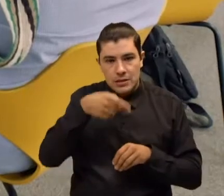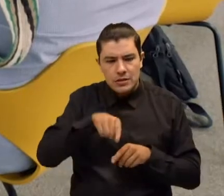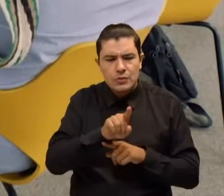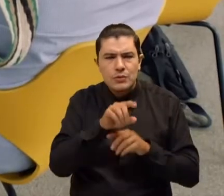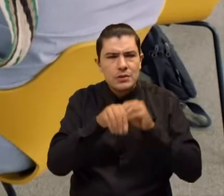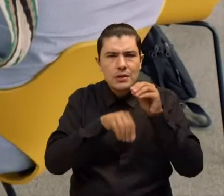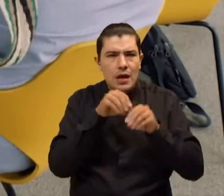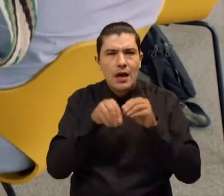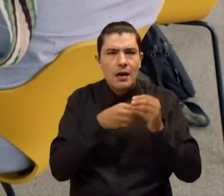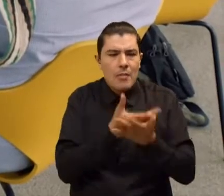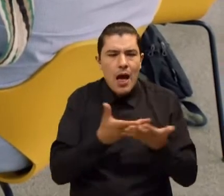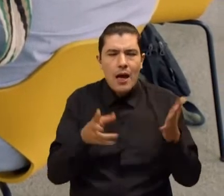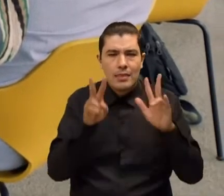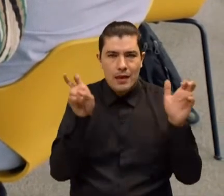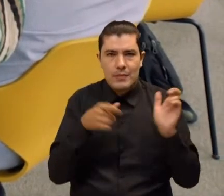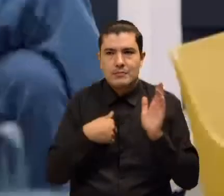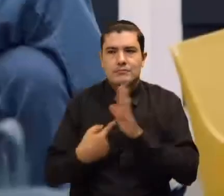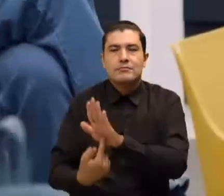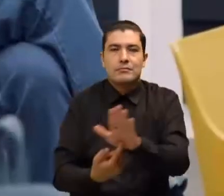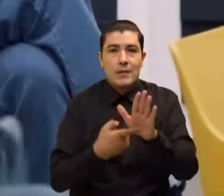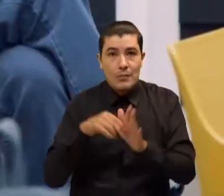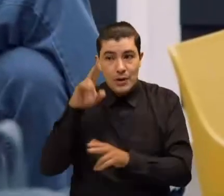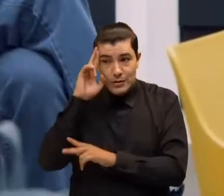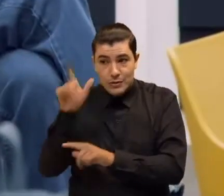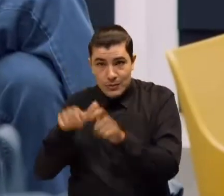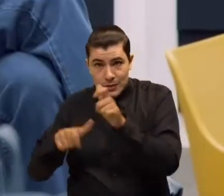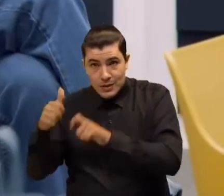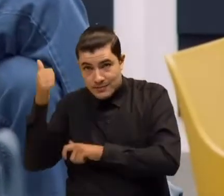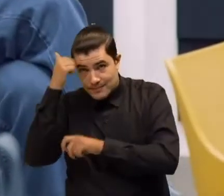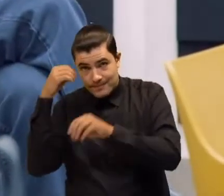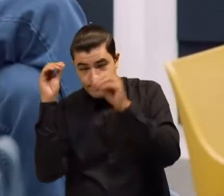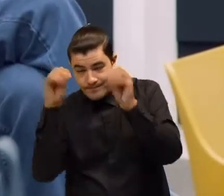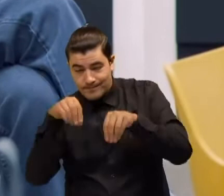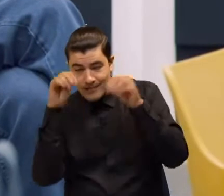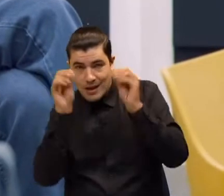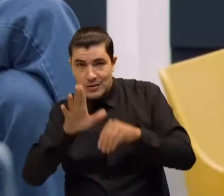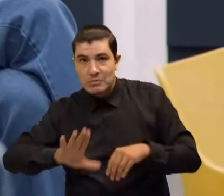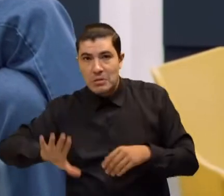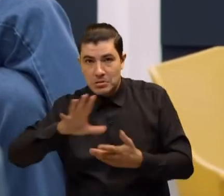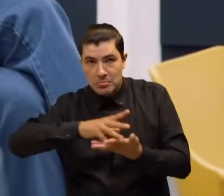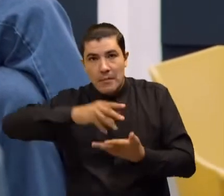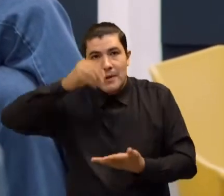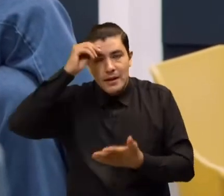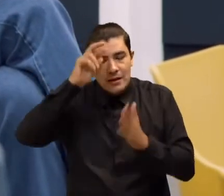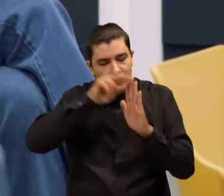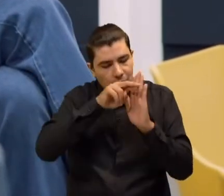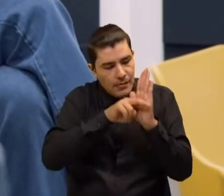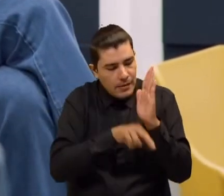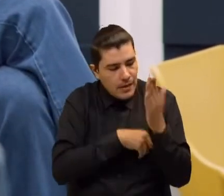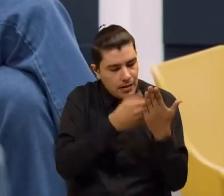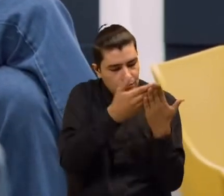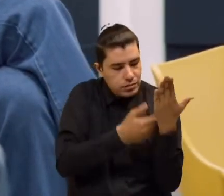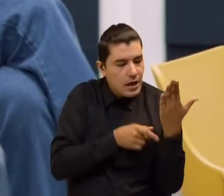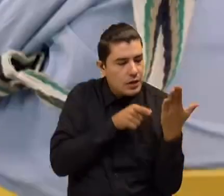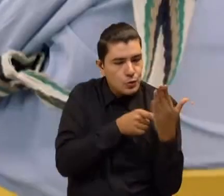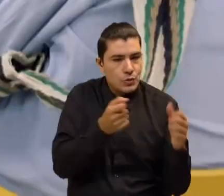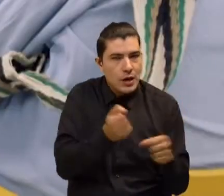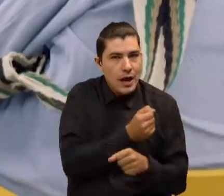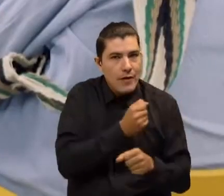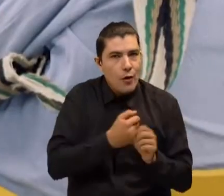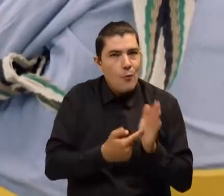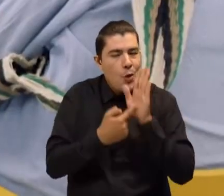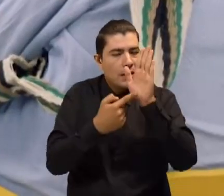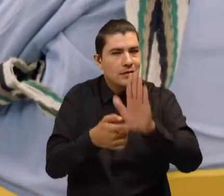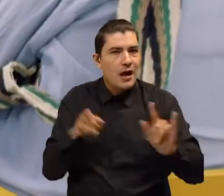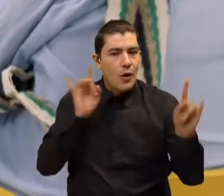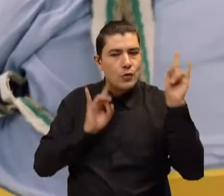capacitación en construcción de pitch los asistentes han adquirido para la presentación de sus trabajos audiovisuales con